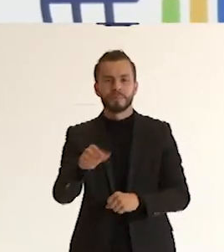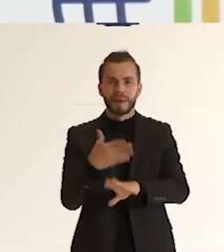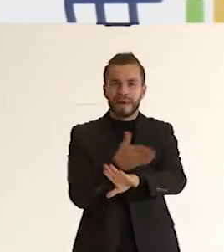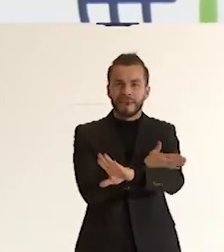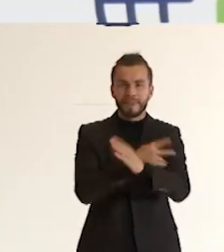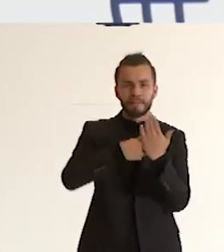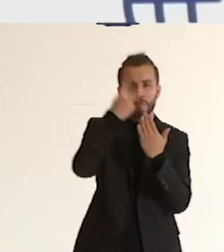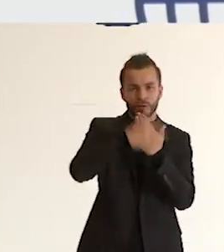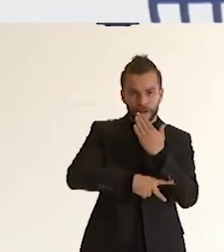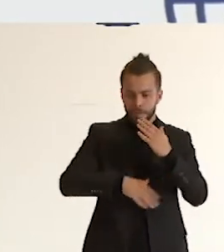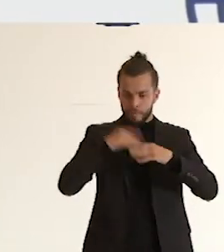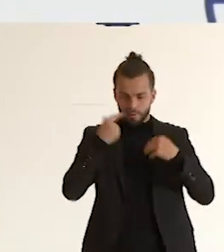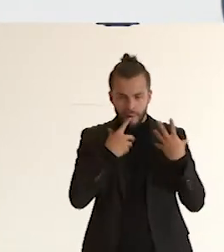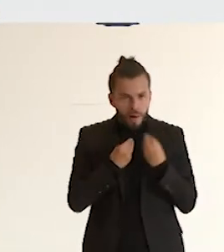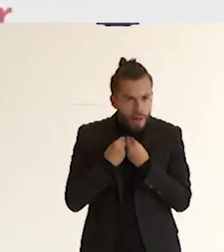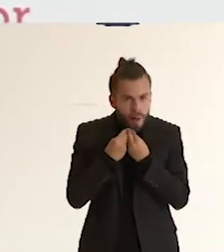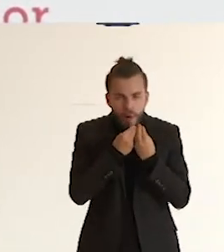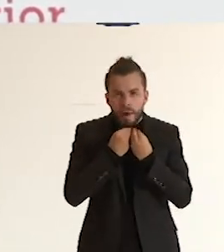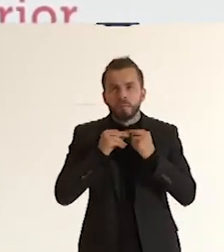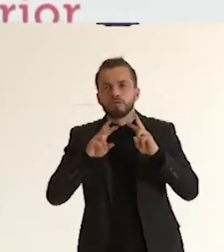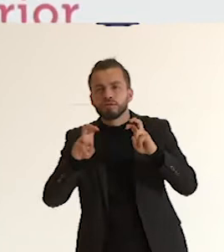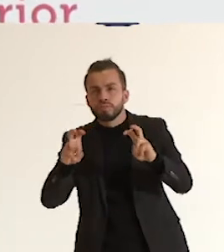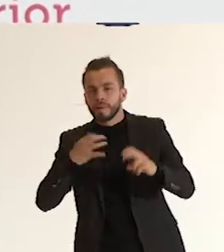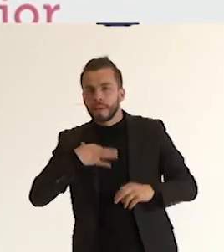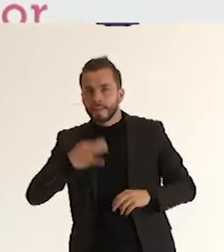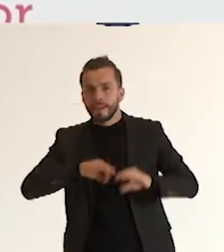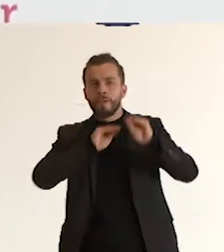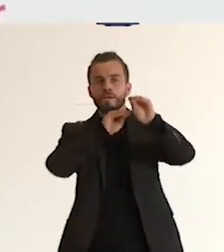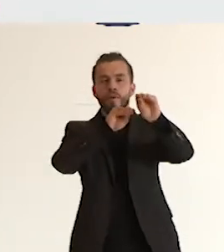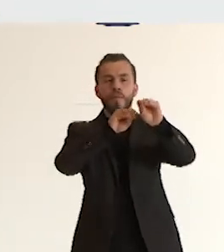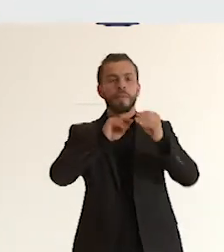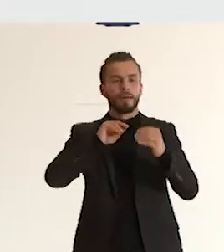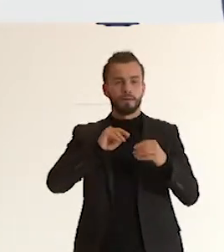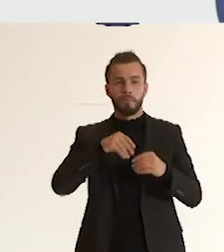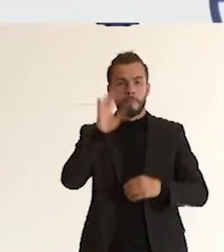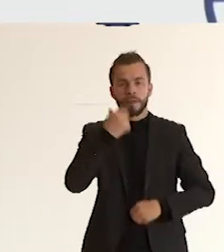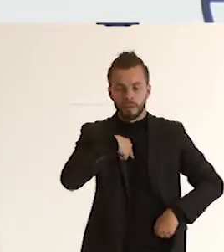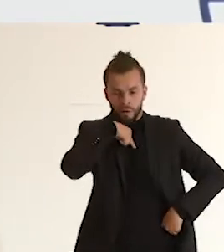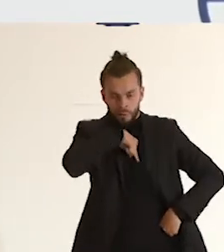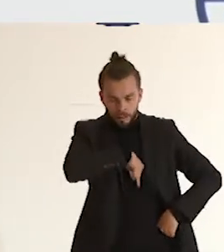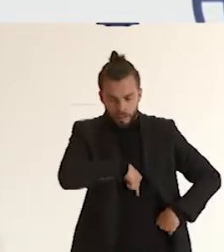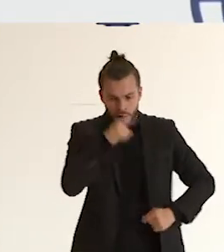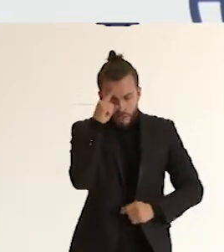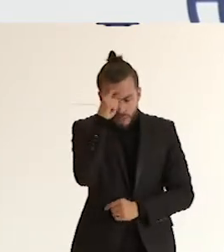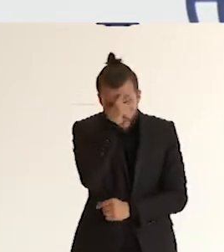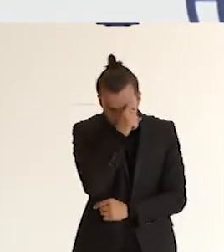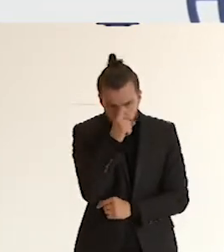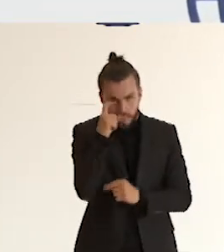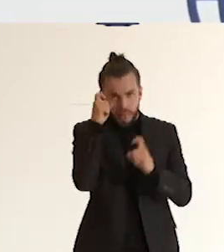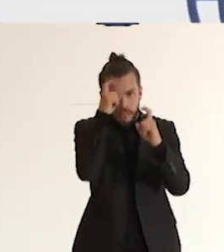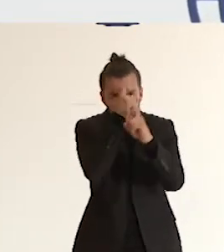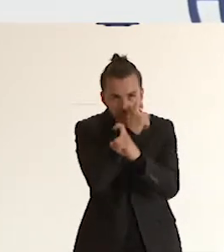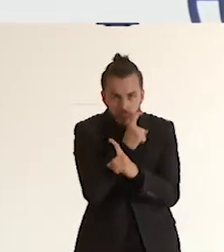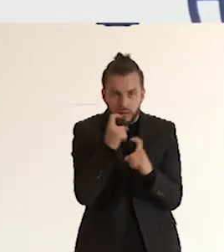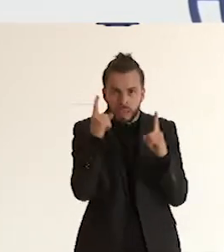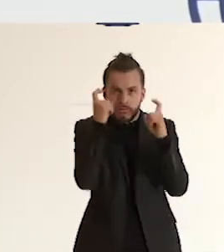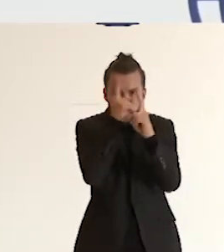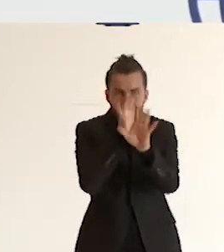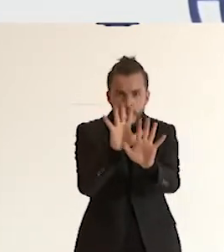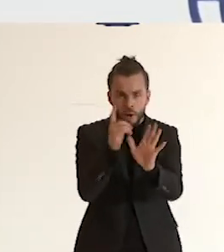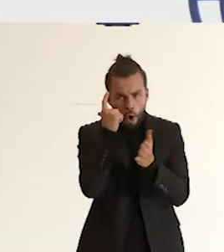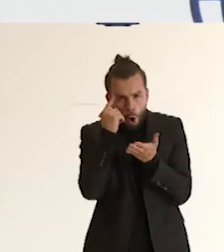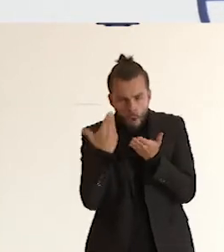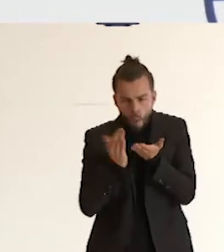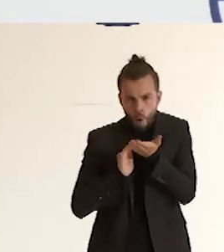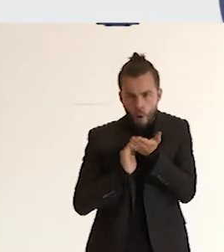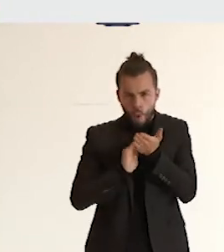que los que nos quedamos digamos como el tema de la deliberación y formulamos unos unas estrategias muy complejas para